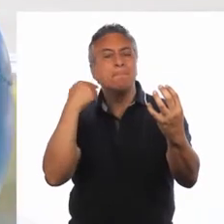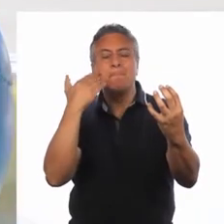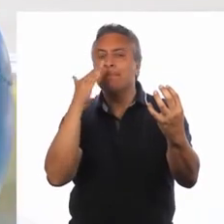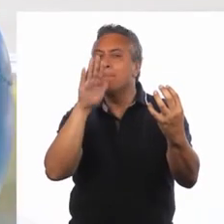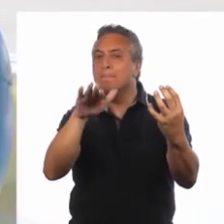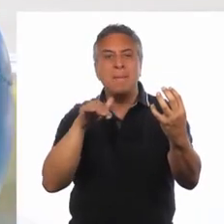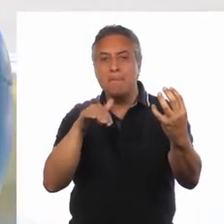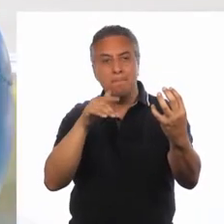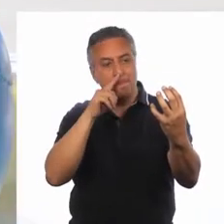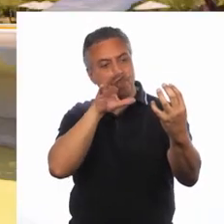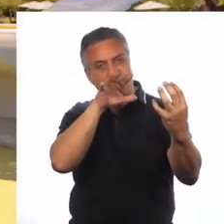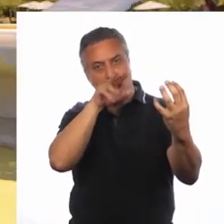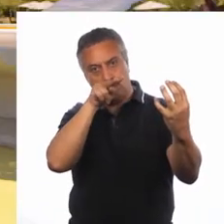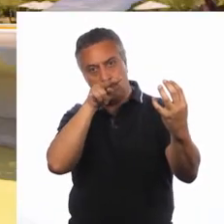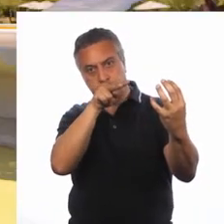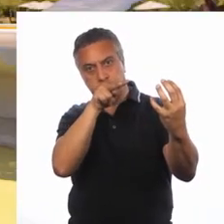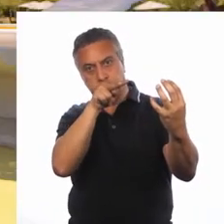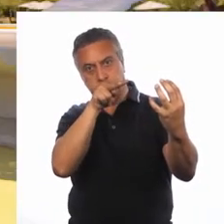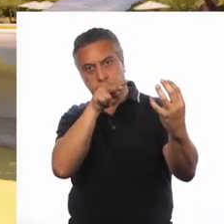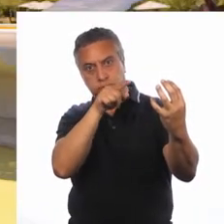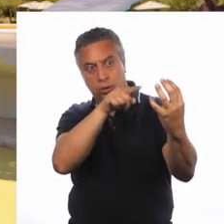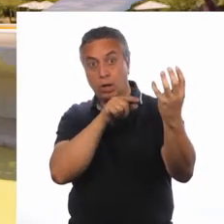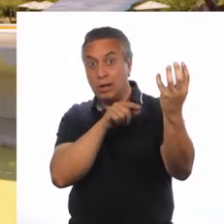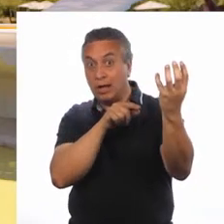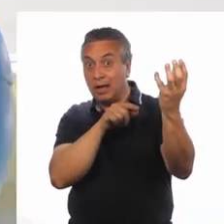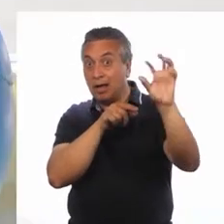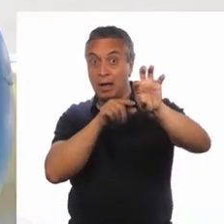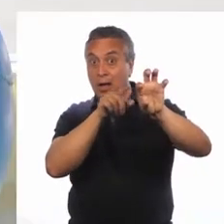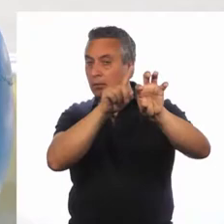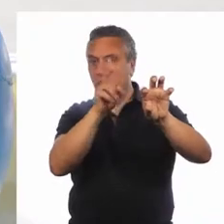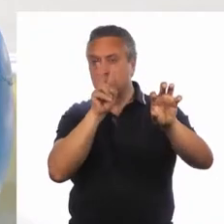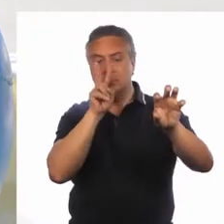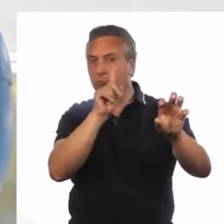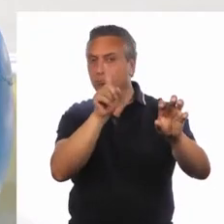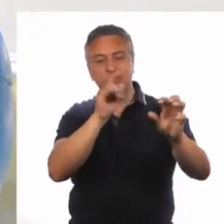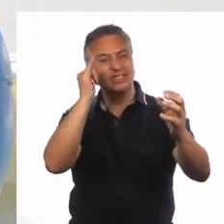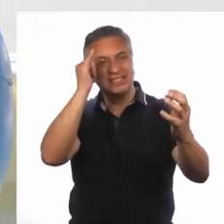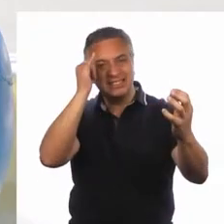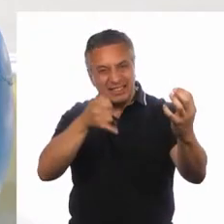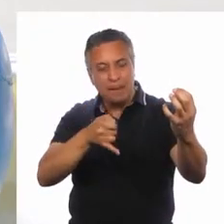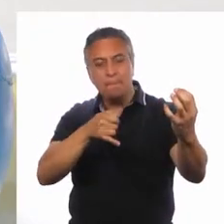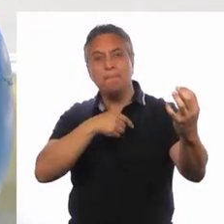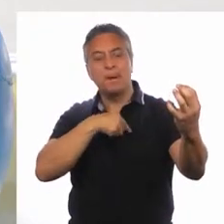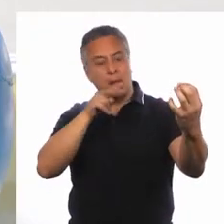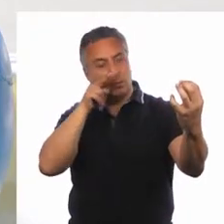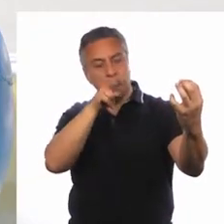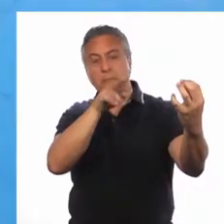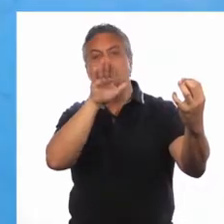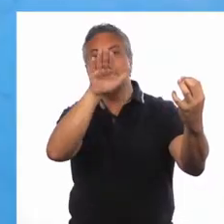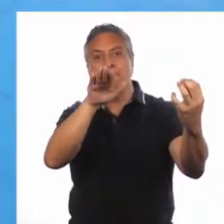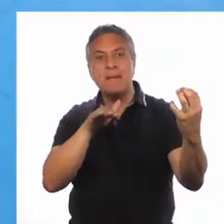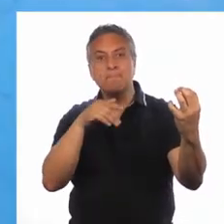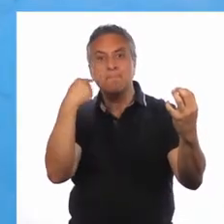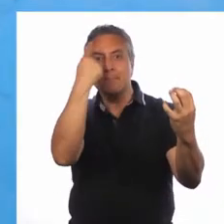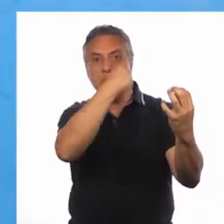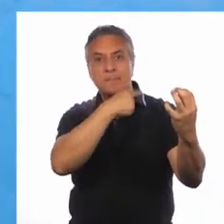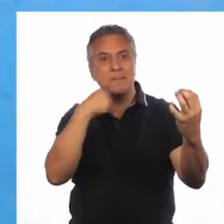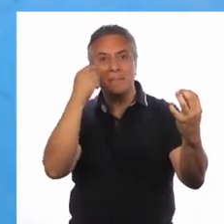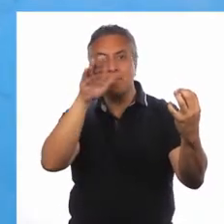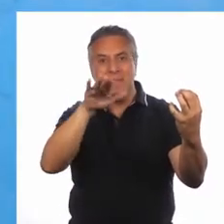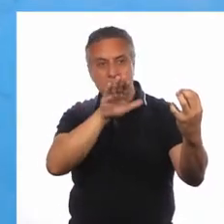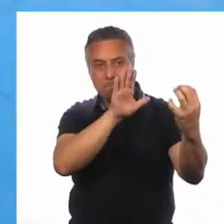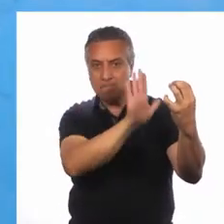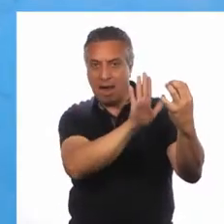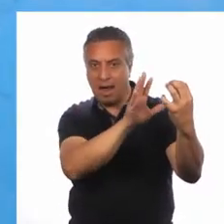Efectivamente, desde la Tierra, sin importar el momento en que observemos nuestra luna, siempre vamos a ver la misma cara. Por mucho